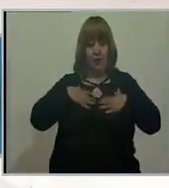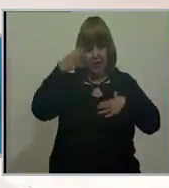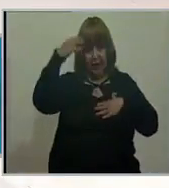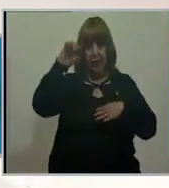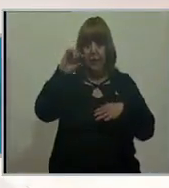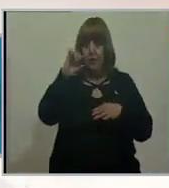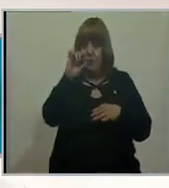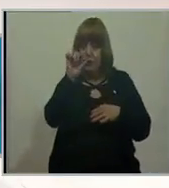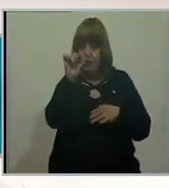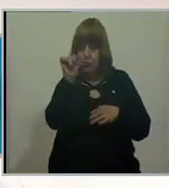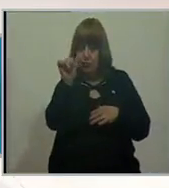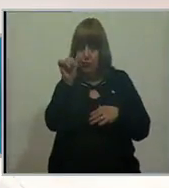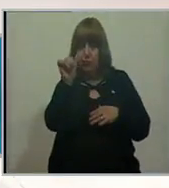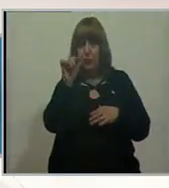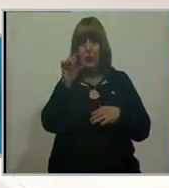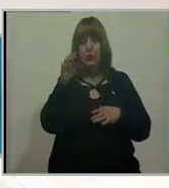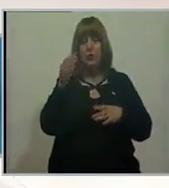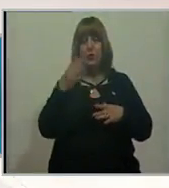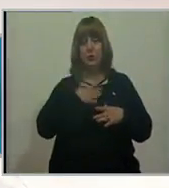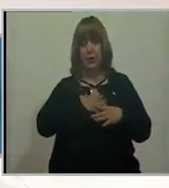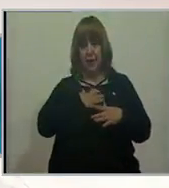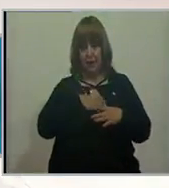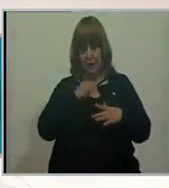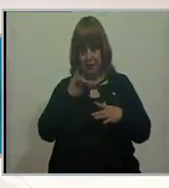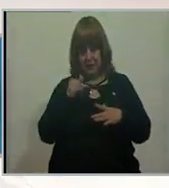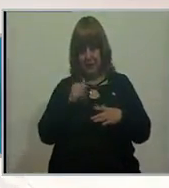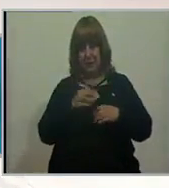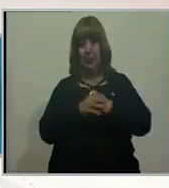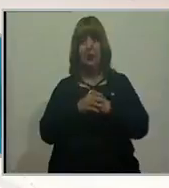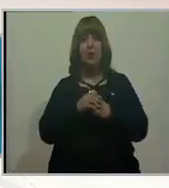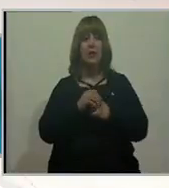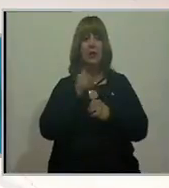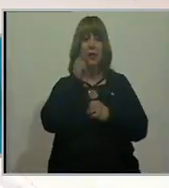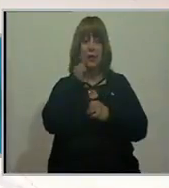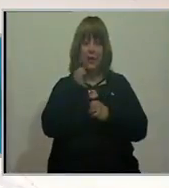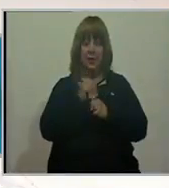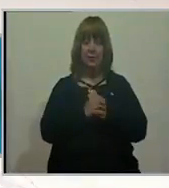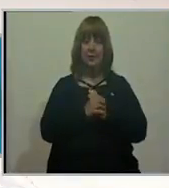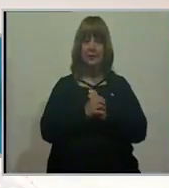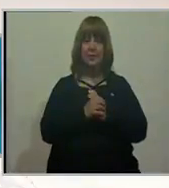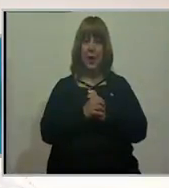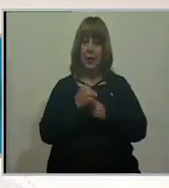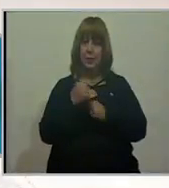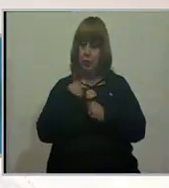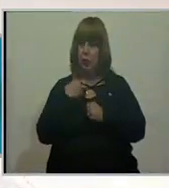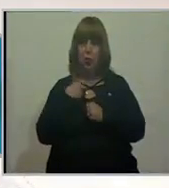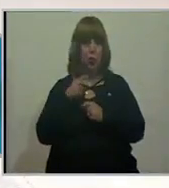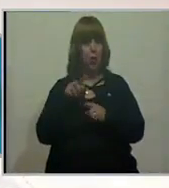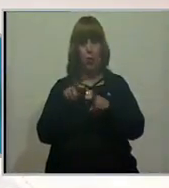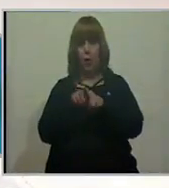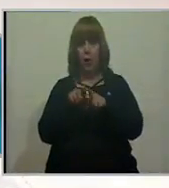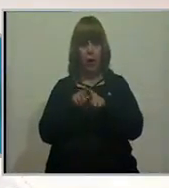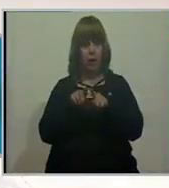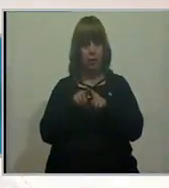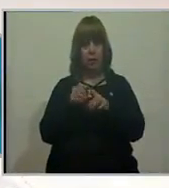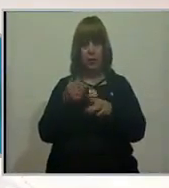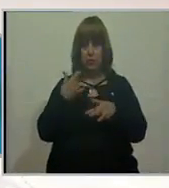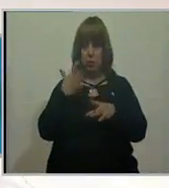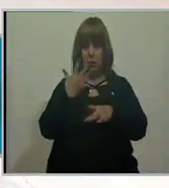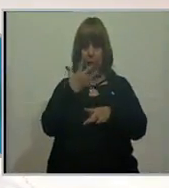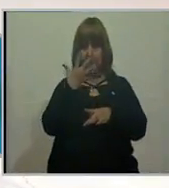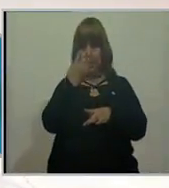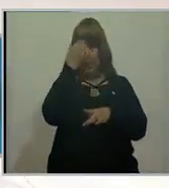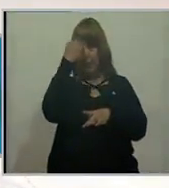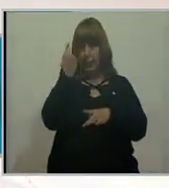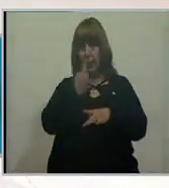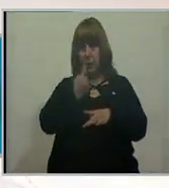Bien. Hay que ser más conscientes lo mismo, para salir adelante. Que tengan un lindo día. Dice. Prendemos el calefón 10 minutos, 15 minutos antes de bañar.